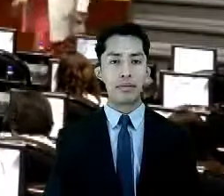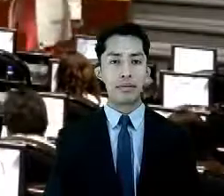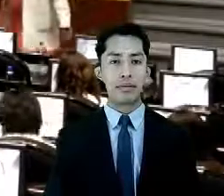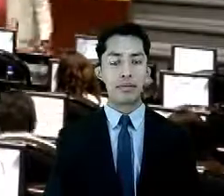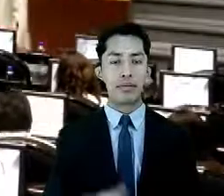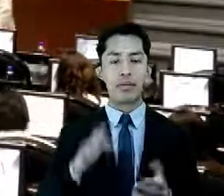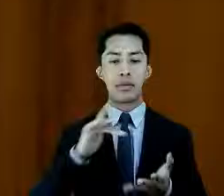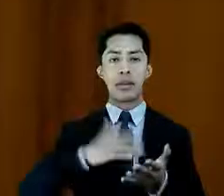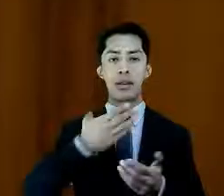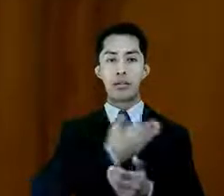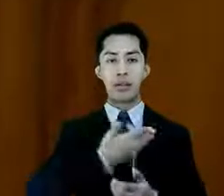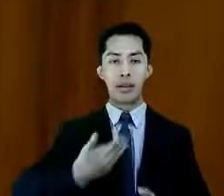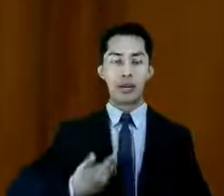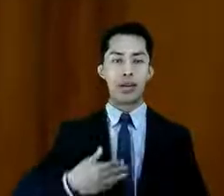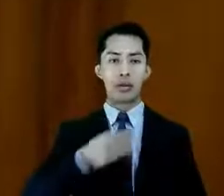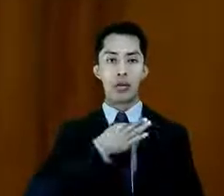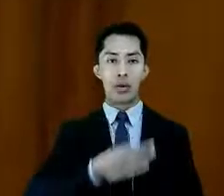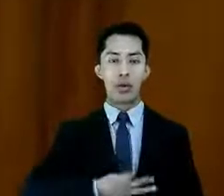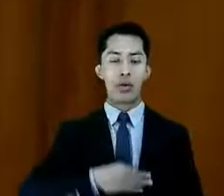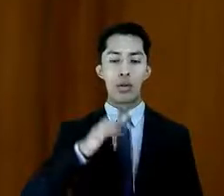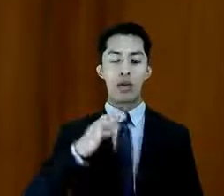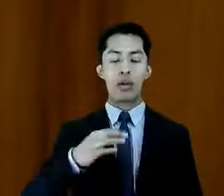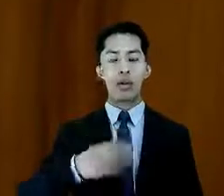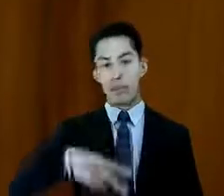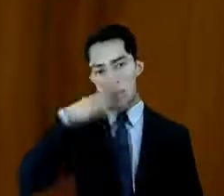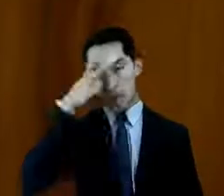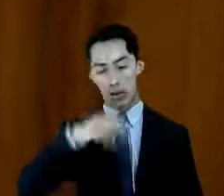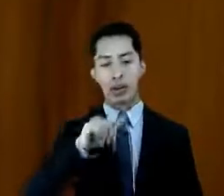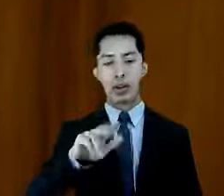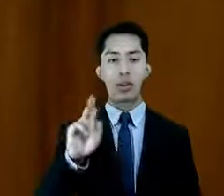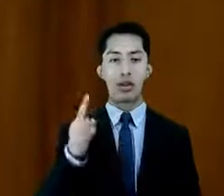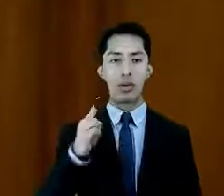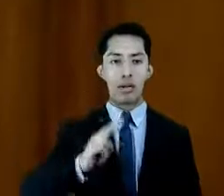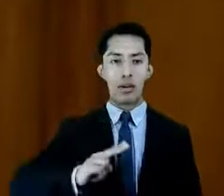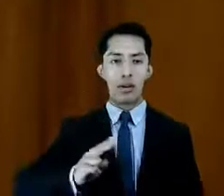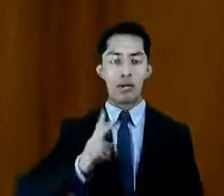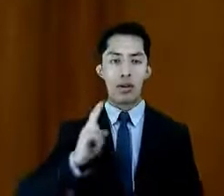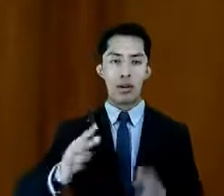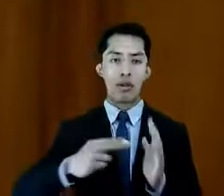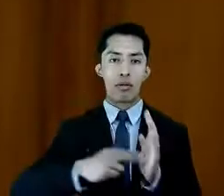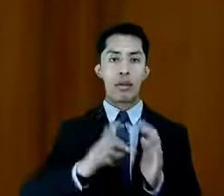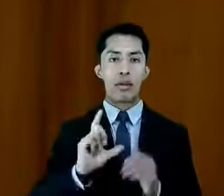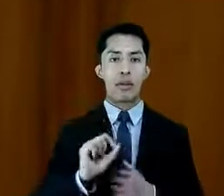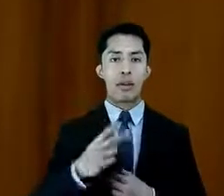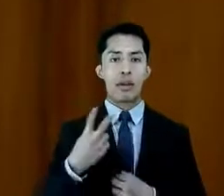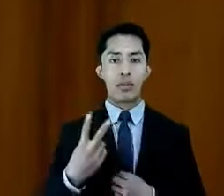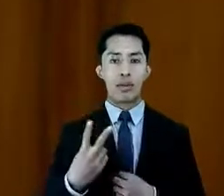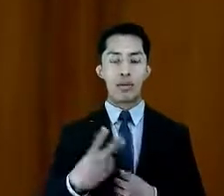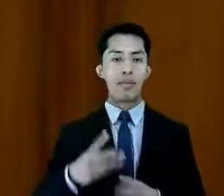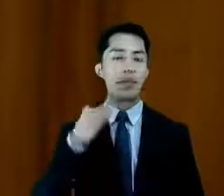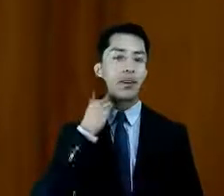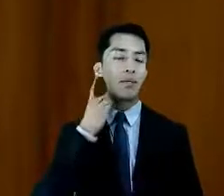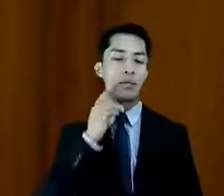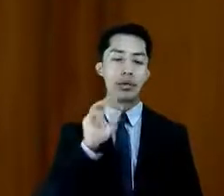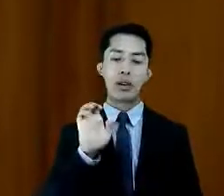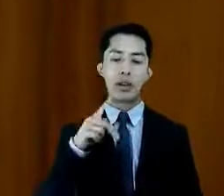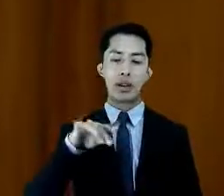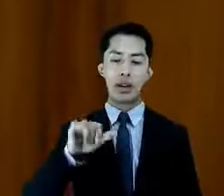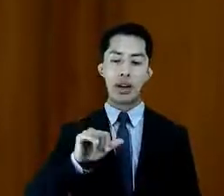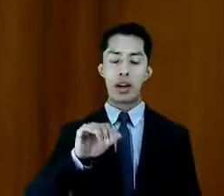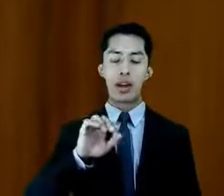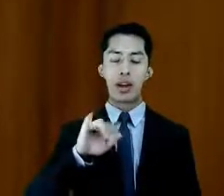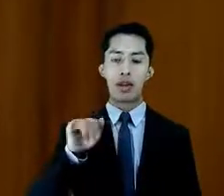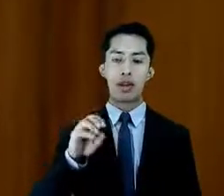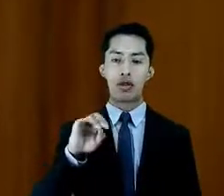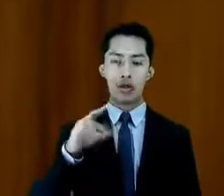Gracias, presidente. Toluca de Lerdo, México, a 17 de noviembre del 2022. Diputado Enrique Edgardo Jacob